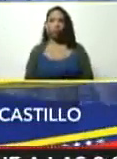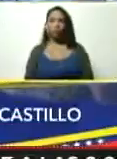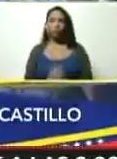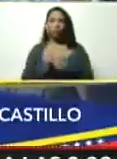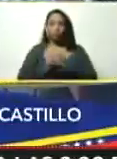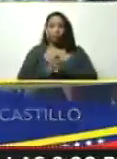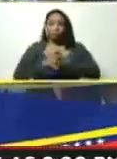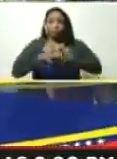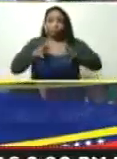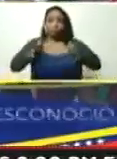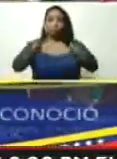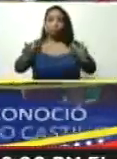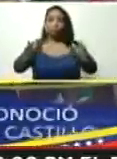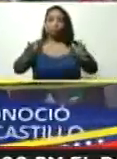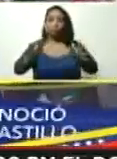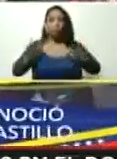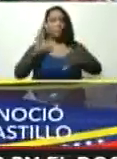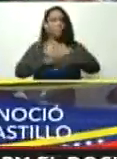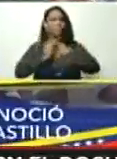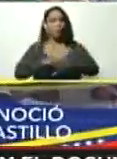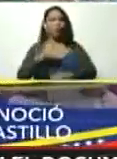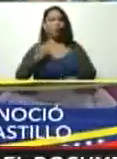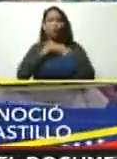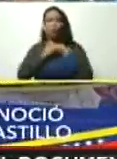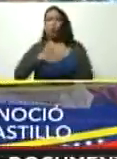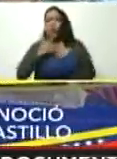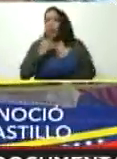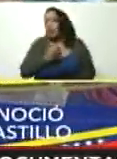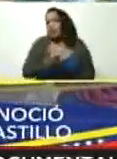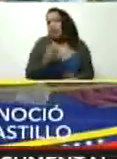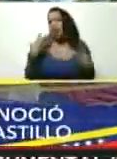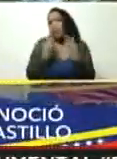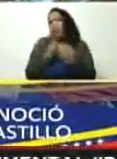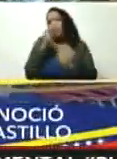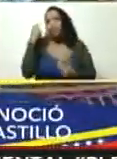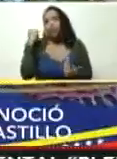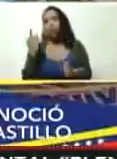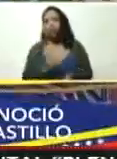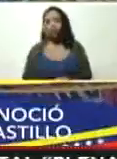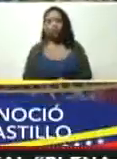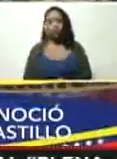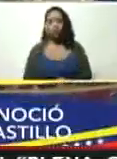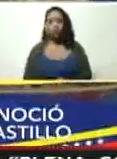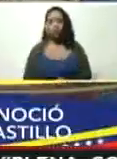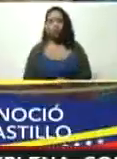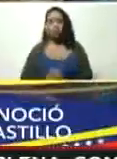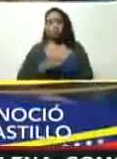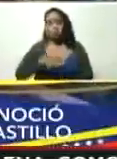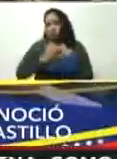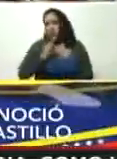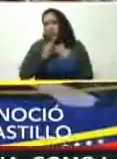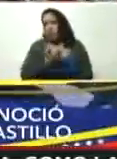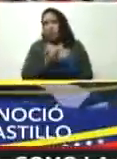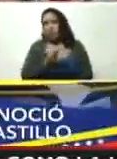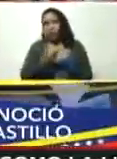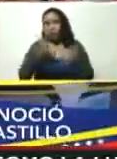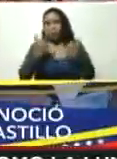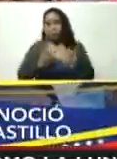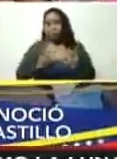engrandece, porque podemos decir, compañeros, compañeras, podemos decir que ahora en el siglo